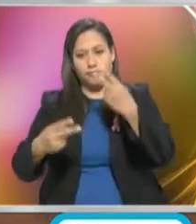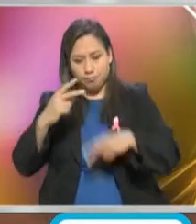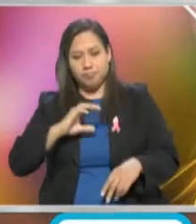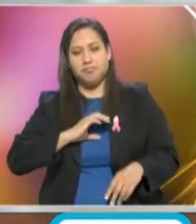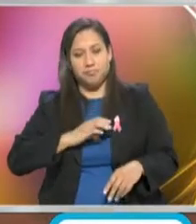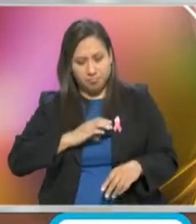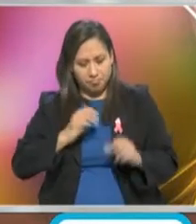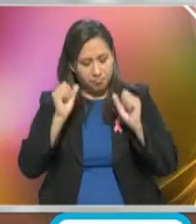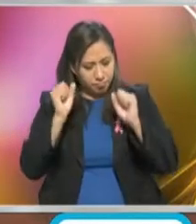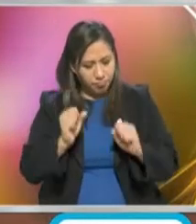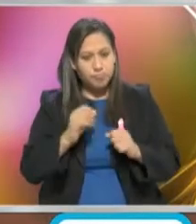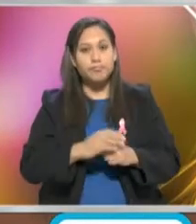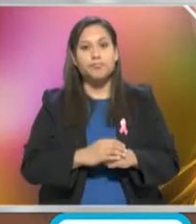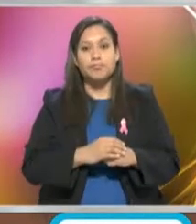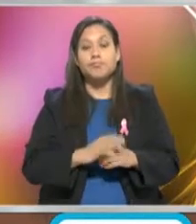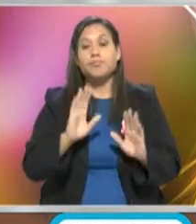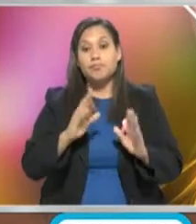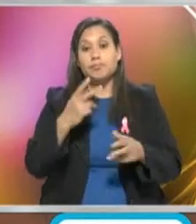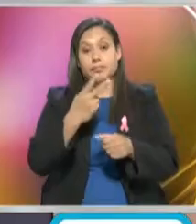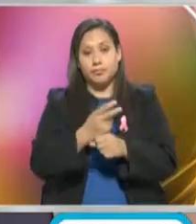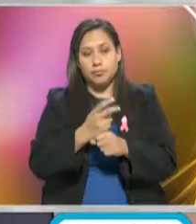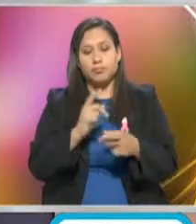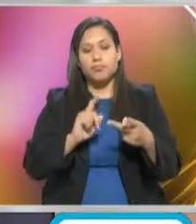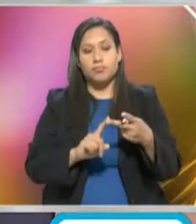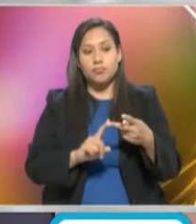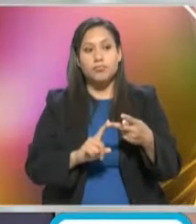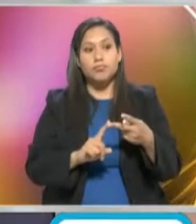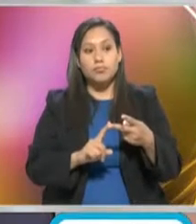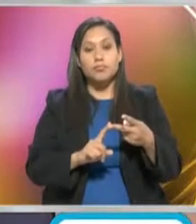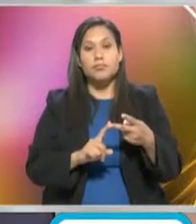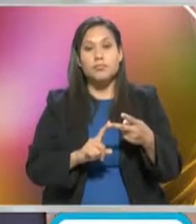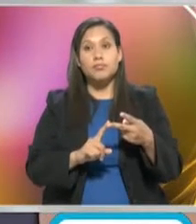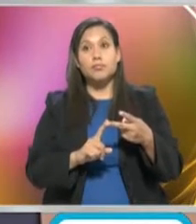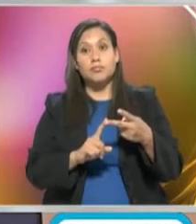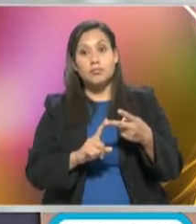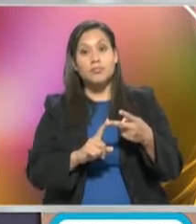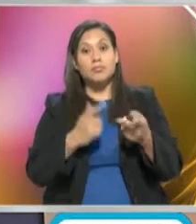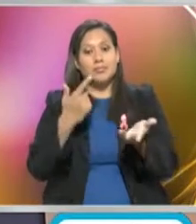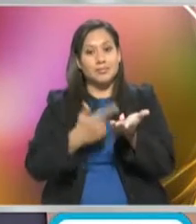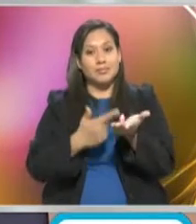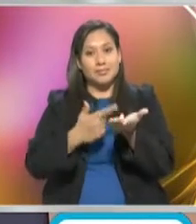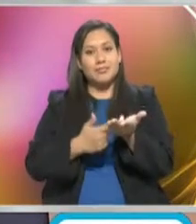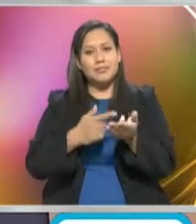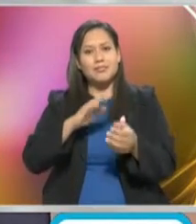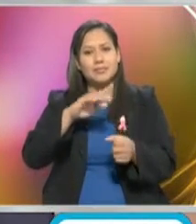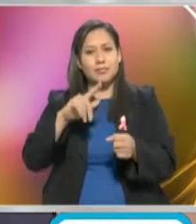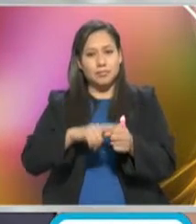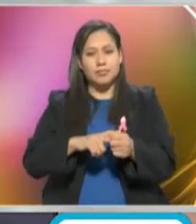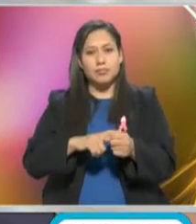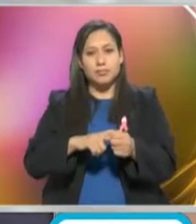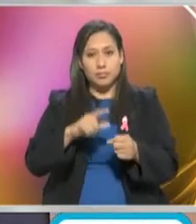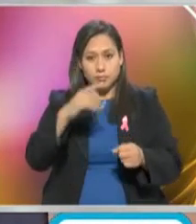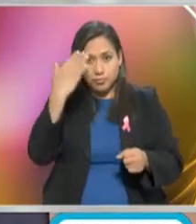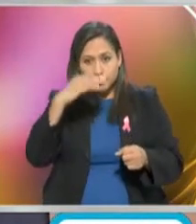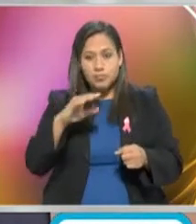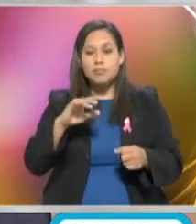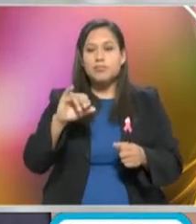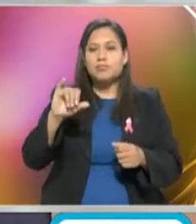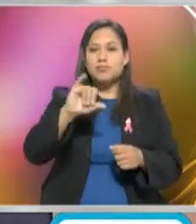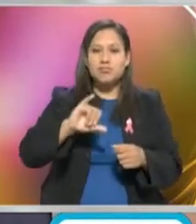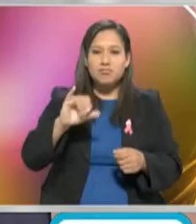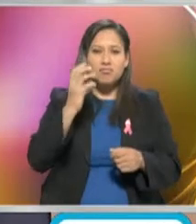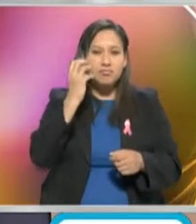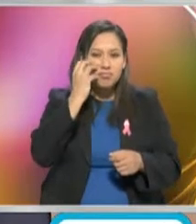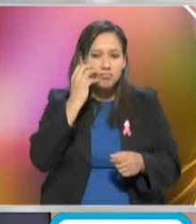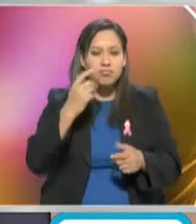el desarrollo de cáncer de mama. Los segundos son todas aquellas grasas animales, ¿sí? Y ácidos grasos